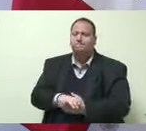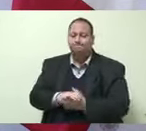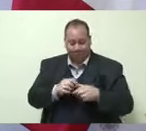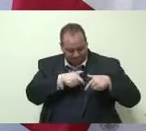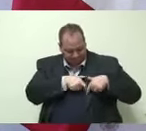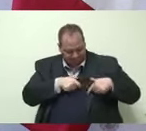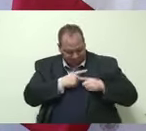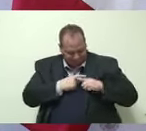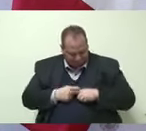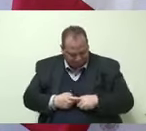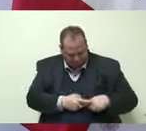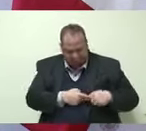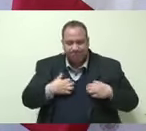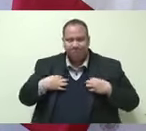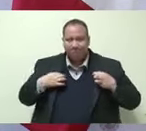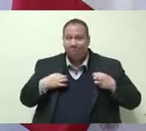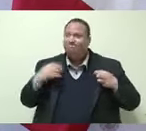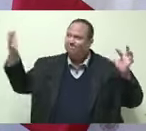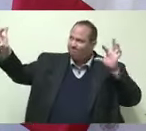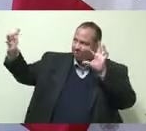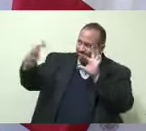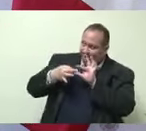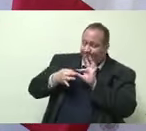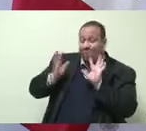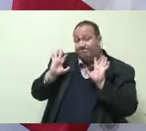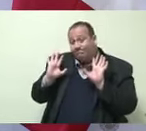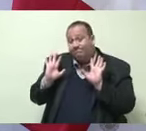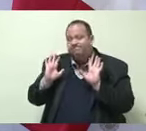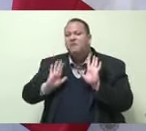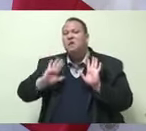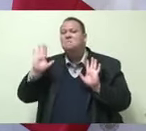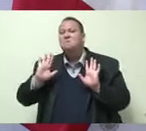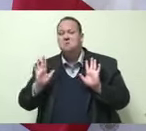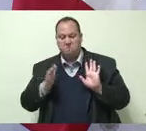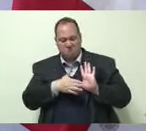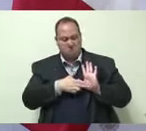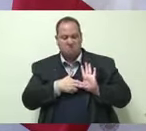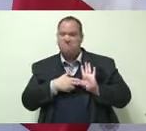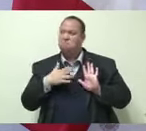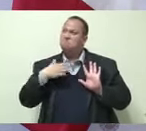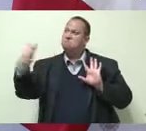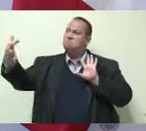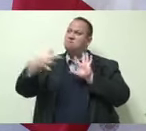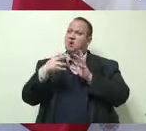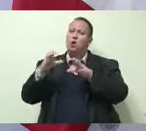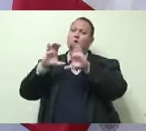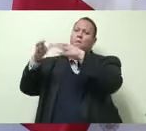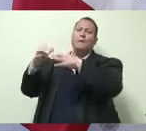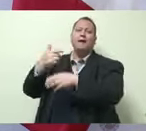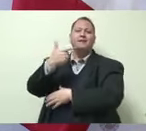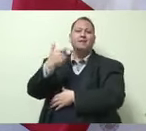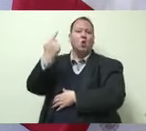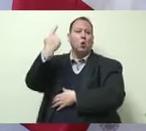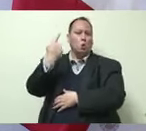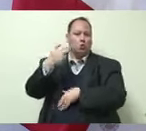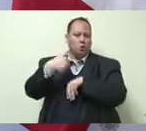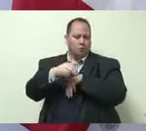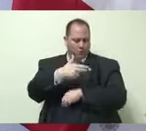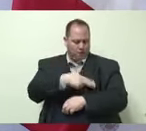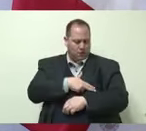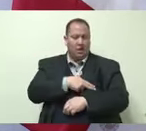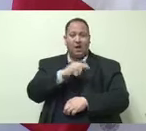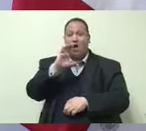letras y números encontrados en los chalecos tácticos, alusivos en forma deductiva, con el número 701 y